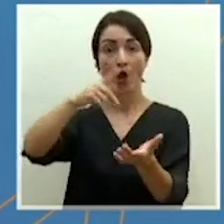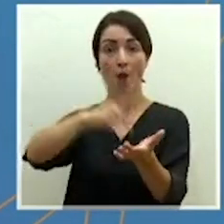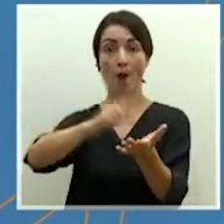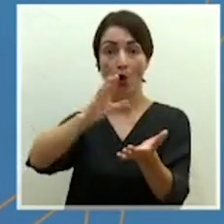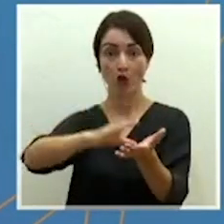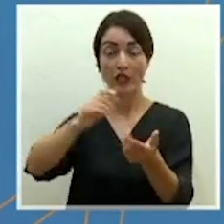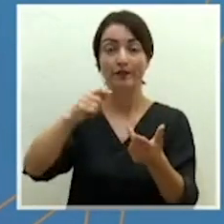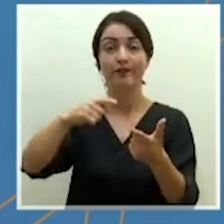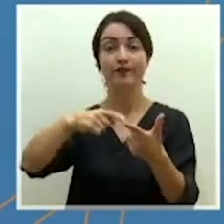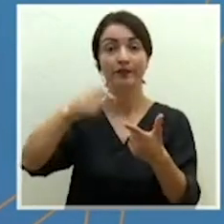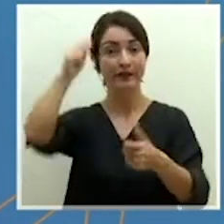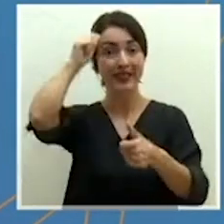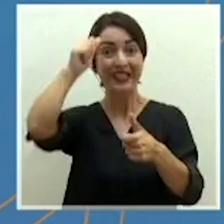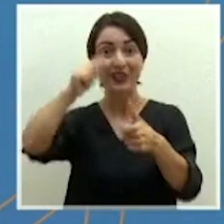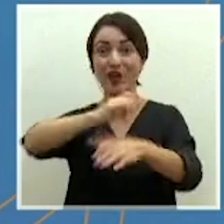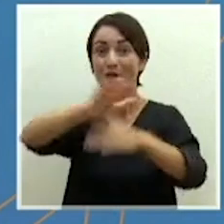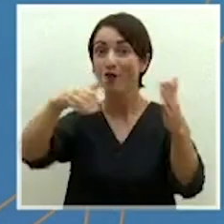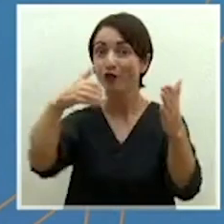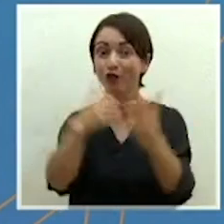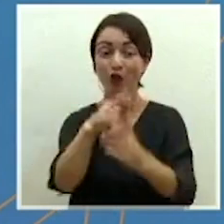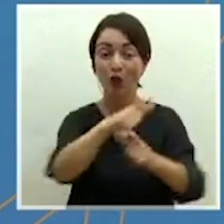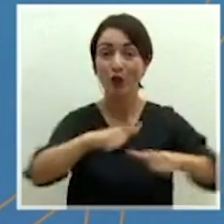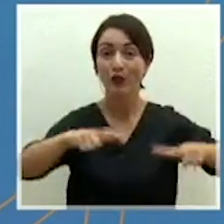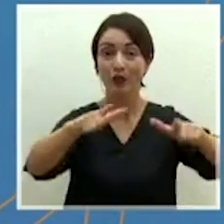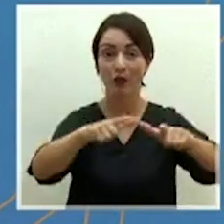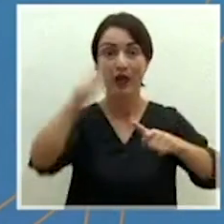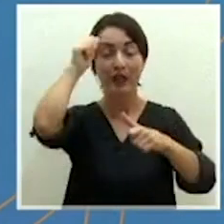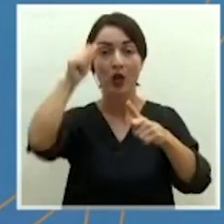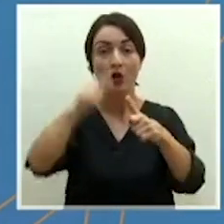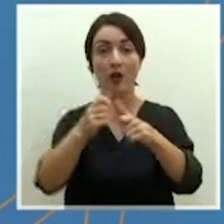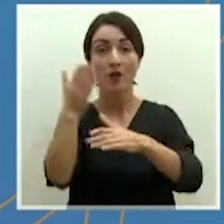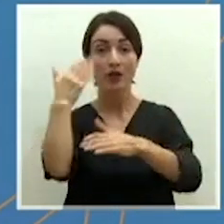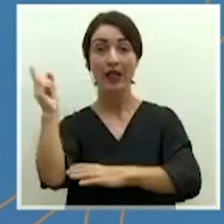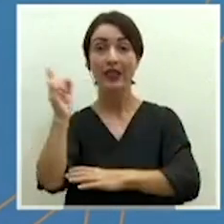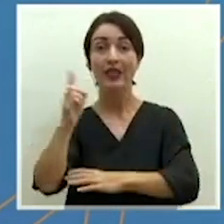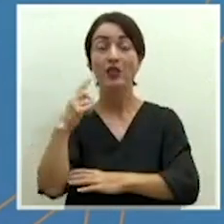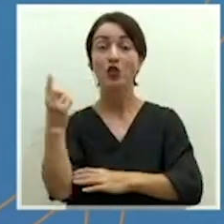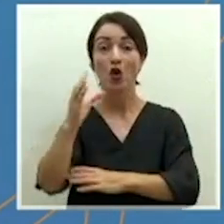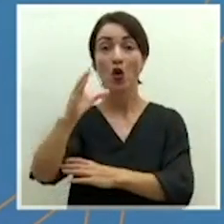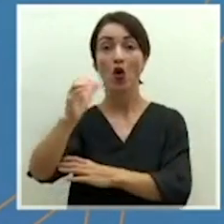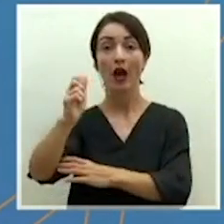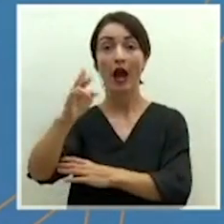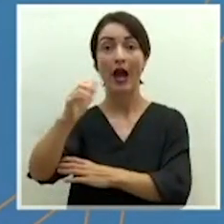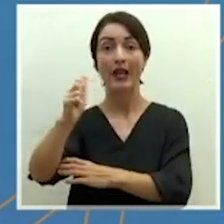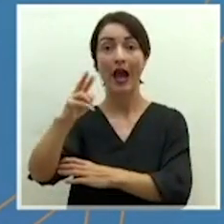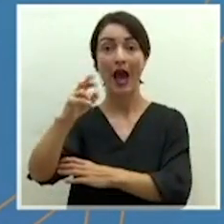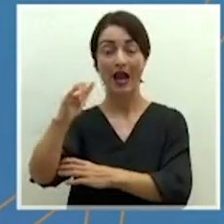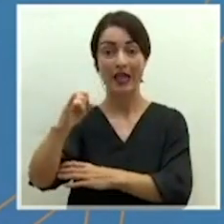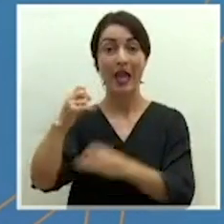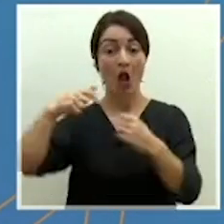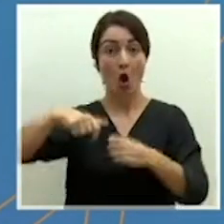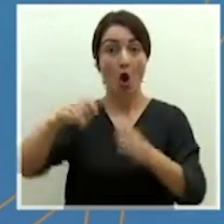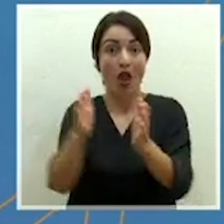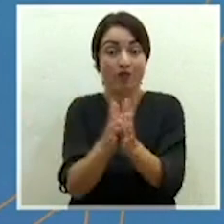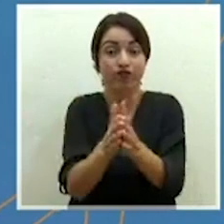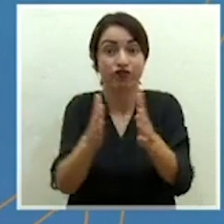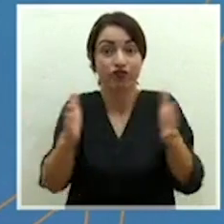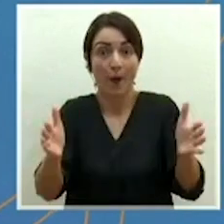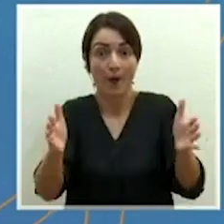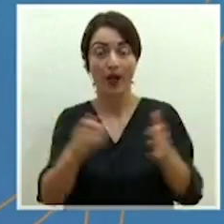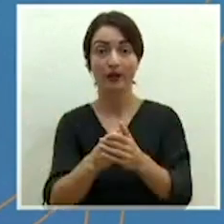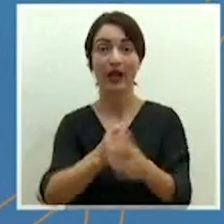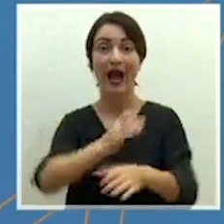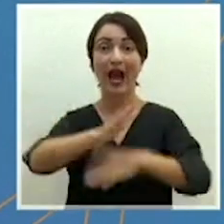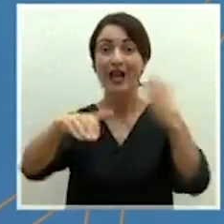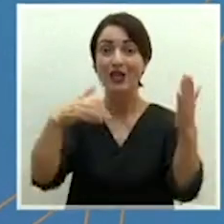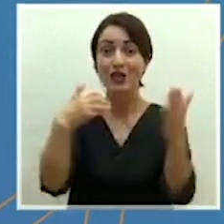cantón de Pocosí. Recordemos que acá solamente estaba Cariari con alerta naranja. Para hoy estamos ampliando a todo